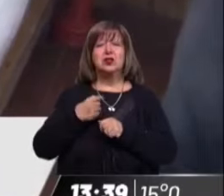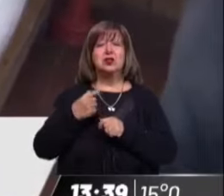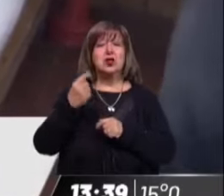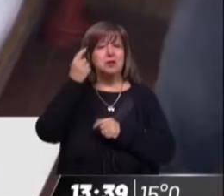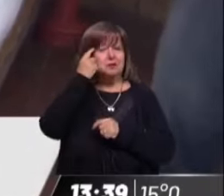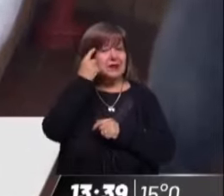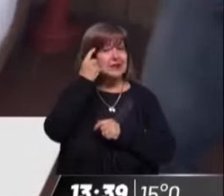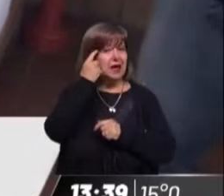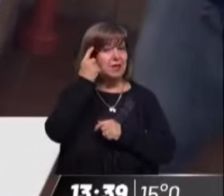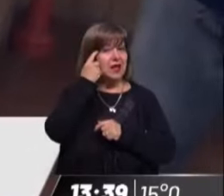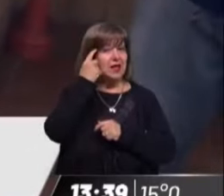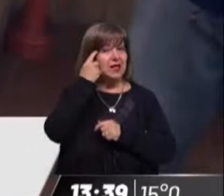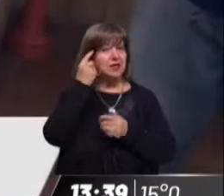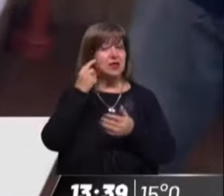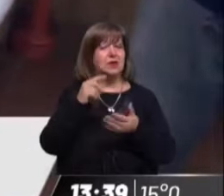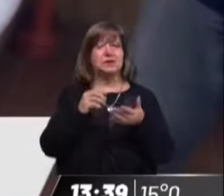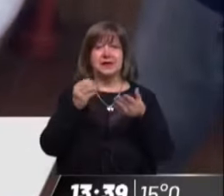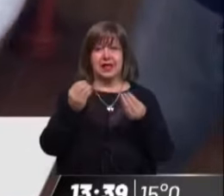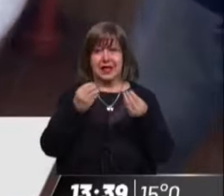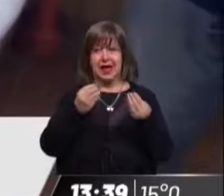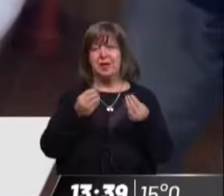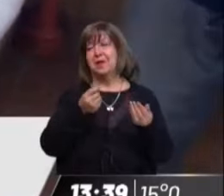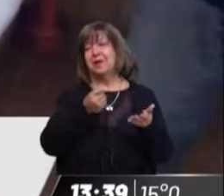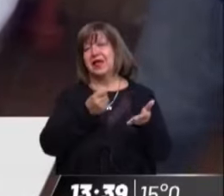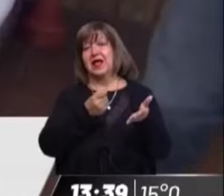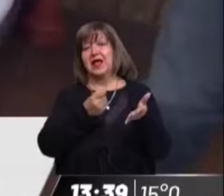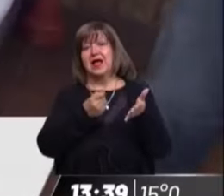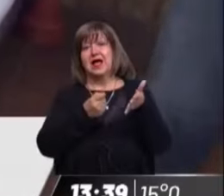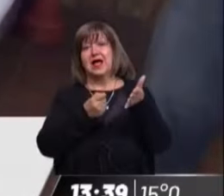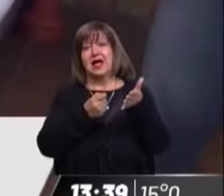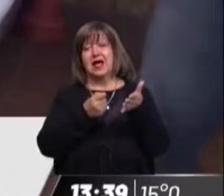¿Qué significa eso? Que